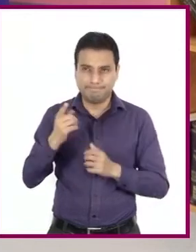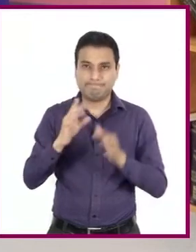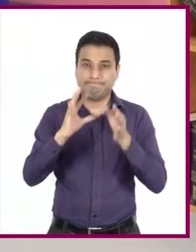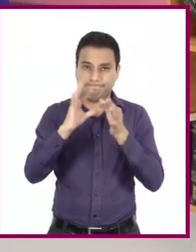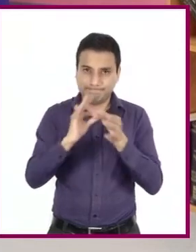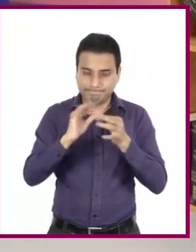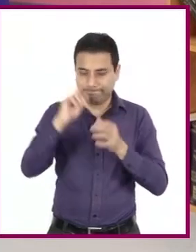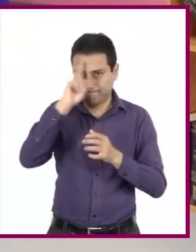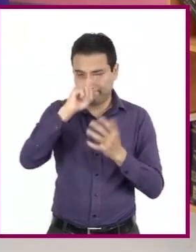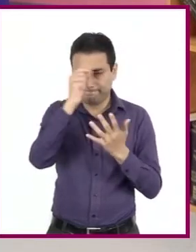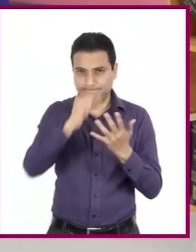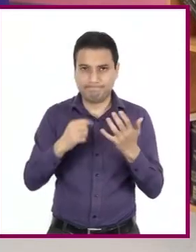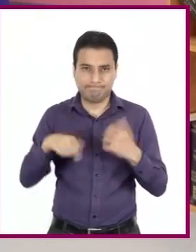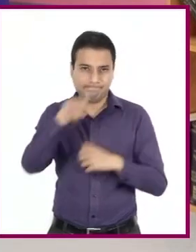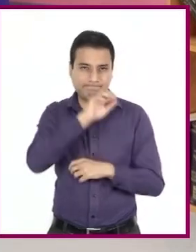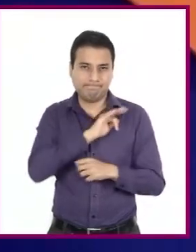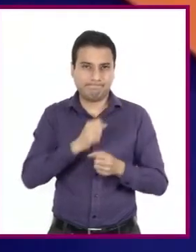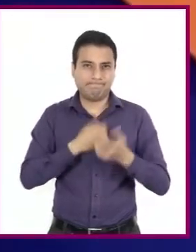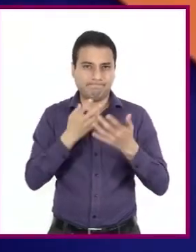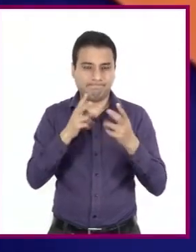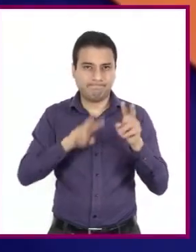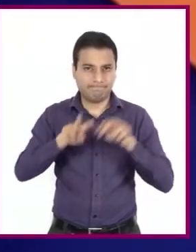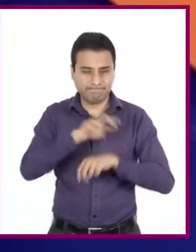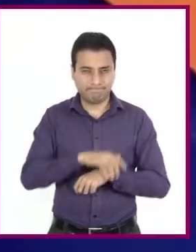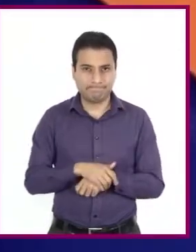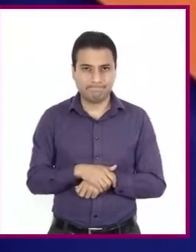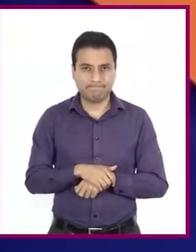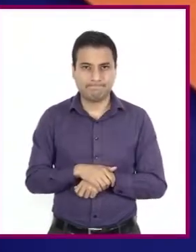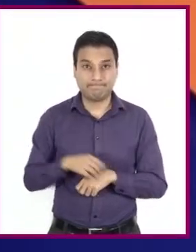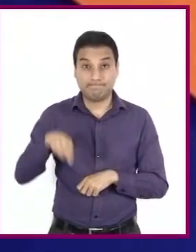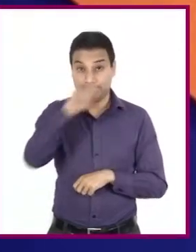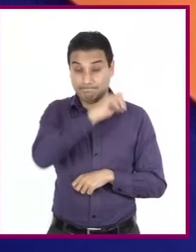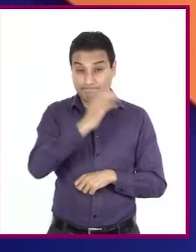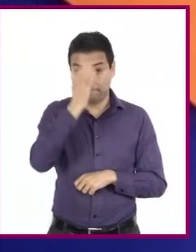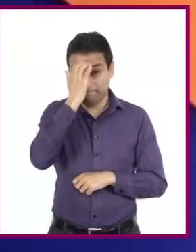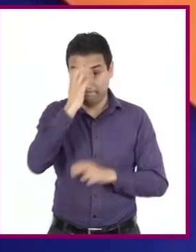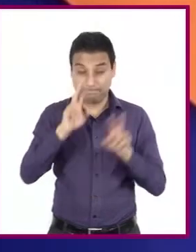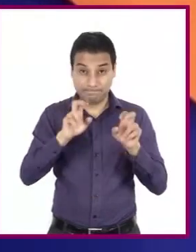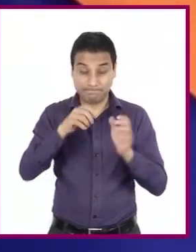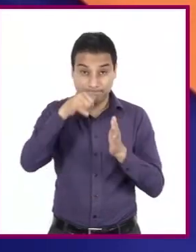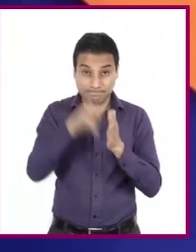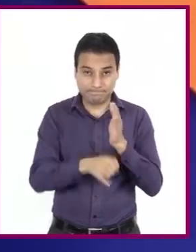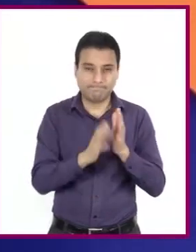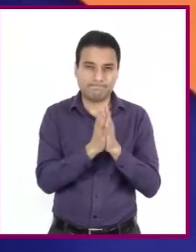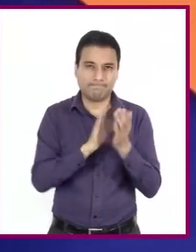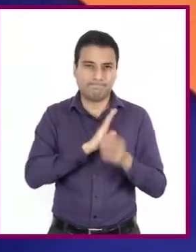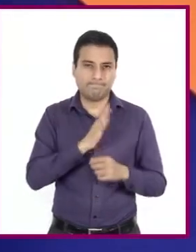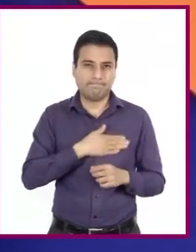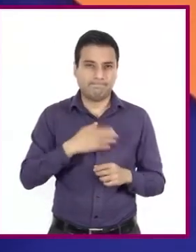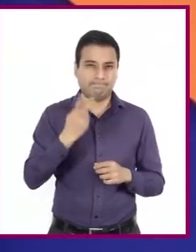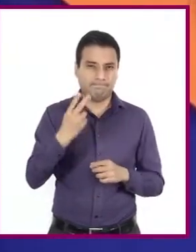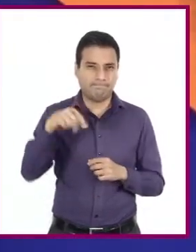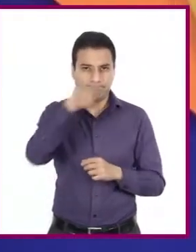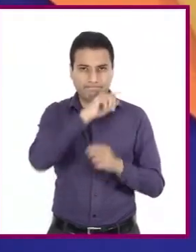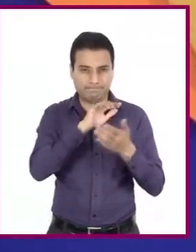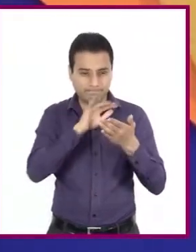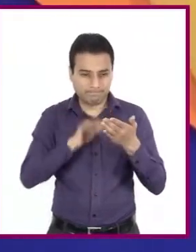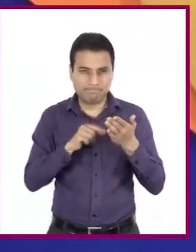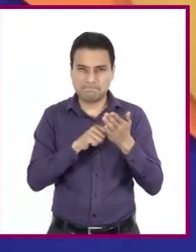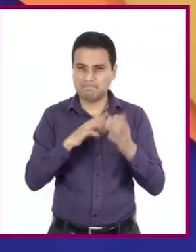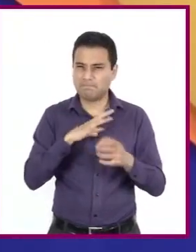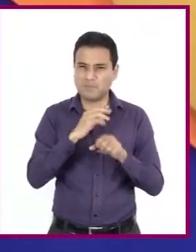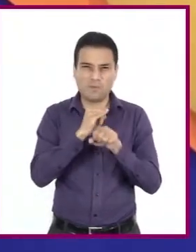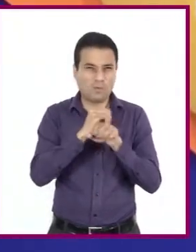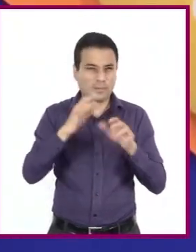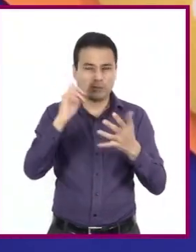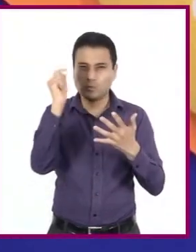más herramientas para crear sus poemas visuales. Para conocer más, pueden consultar su libro de Lengua Materna 2, en donde encontrarán información